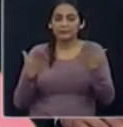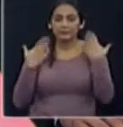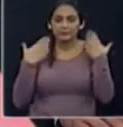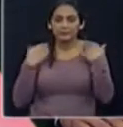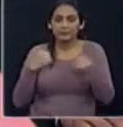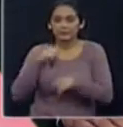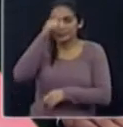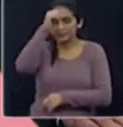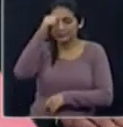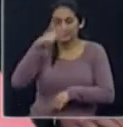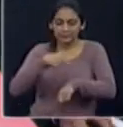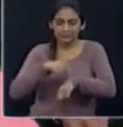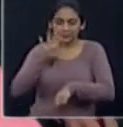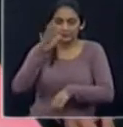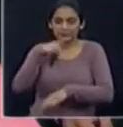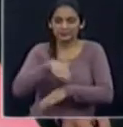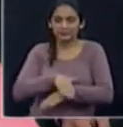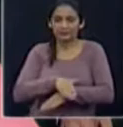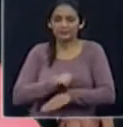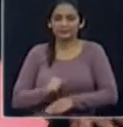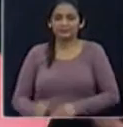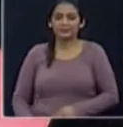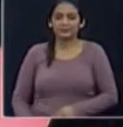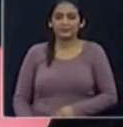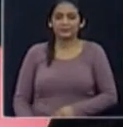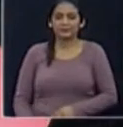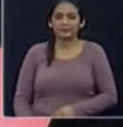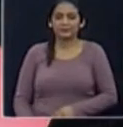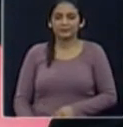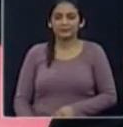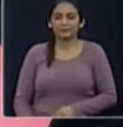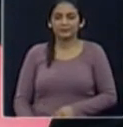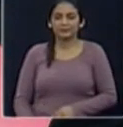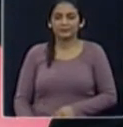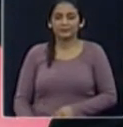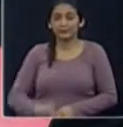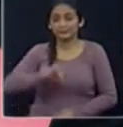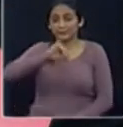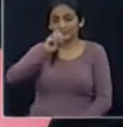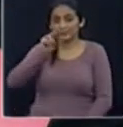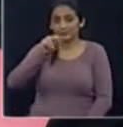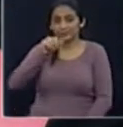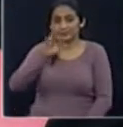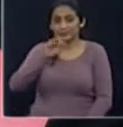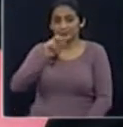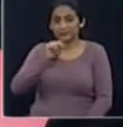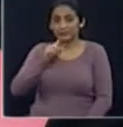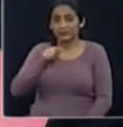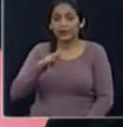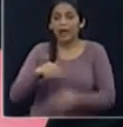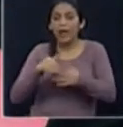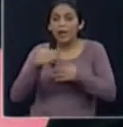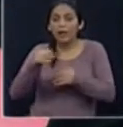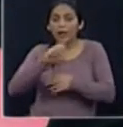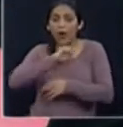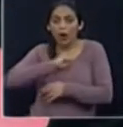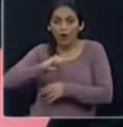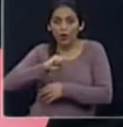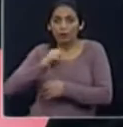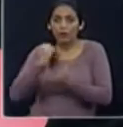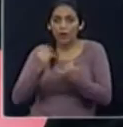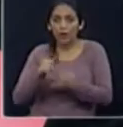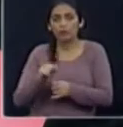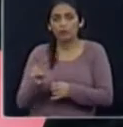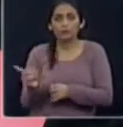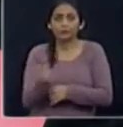las 5 de la tarde en la cancha del Monumental. El delantero uruguayo Jonathan Alves fue enviado al equipo de reservas por